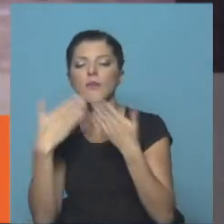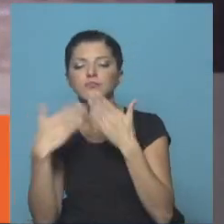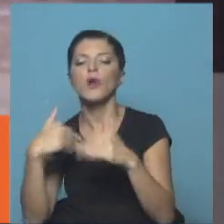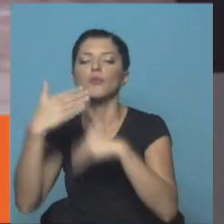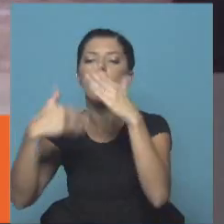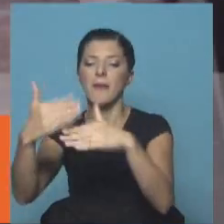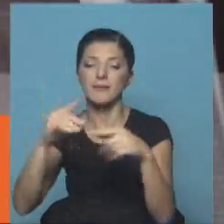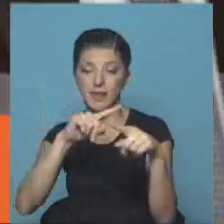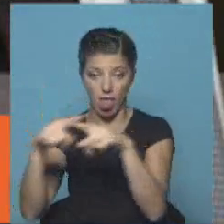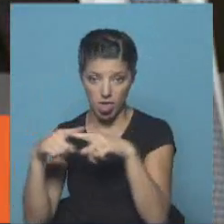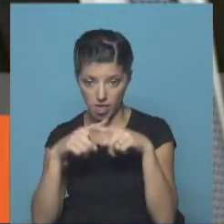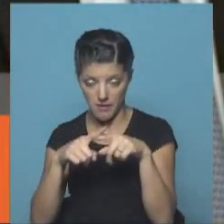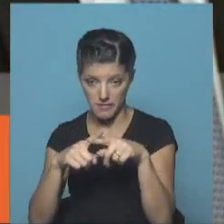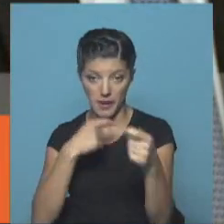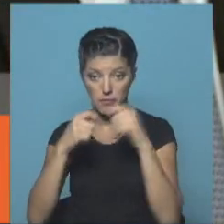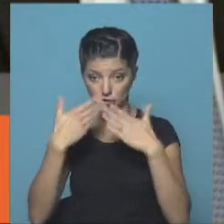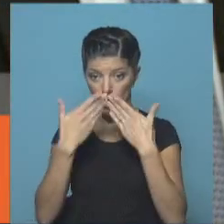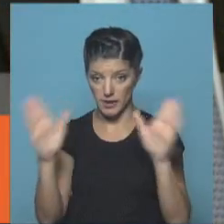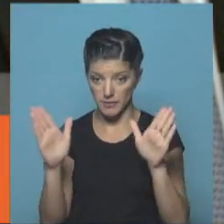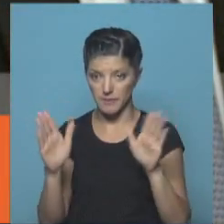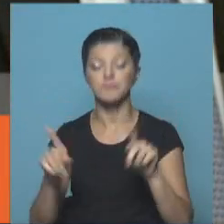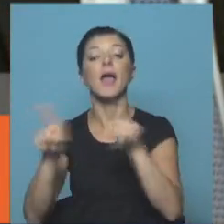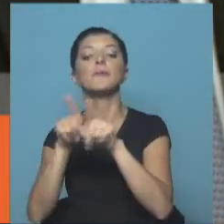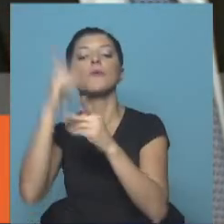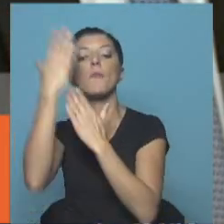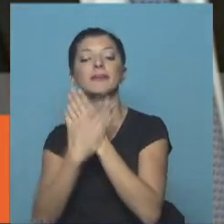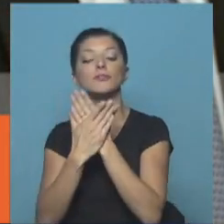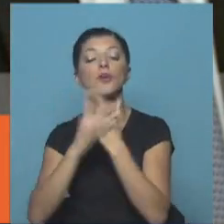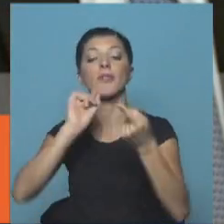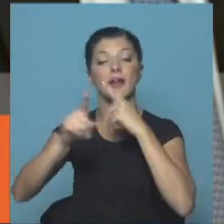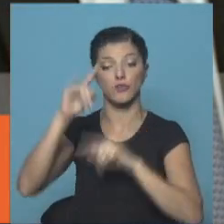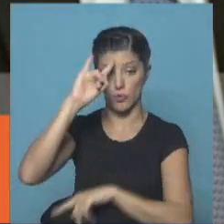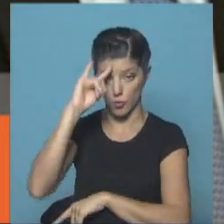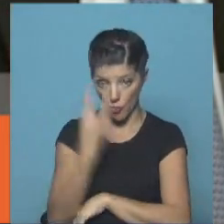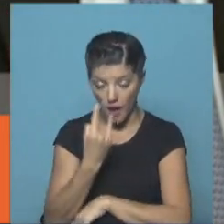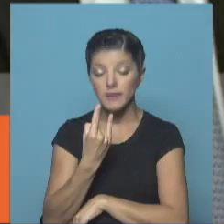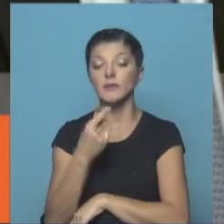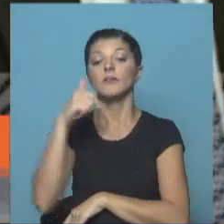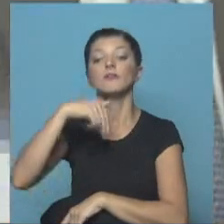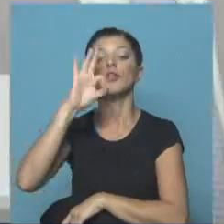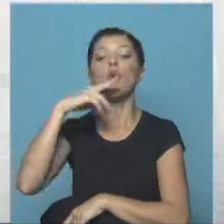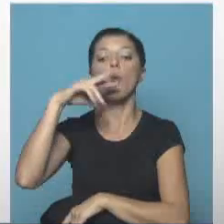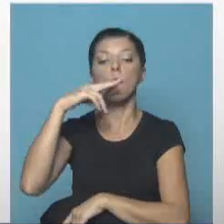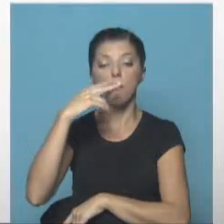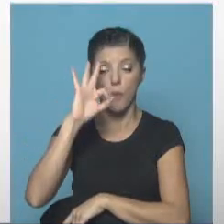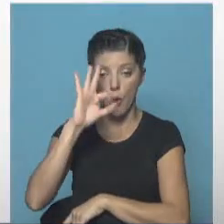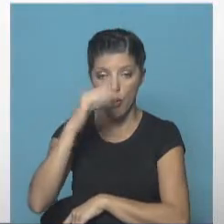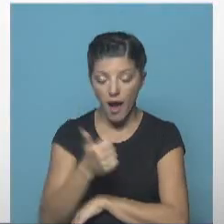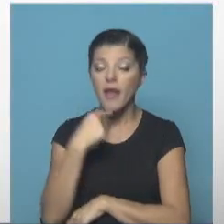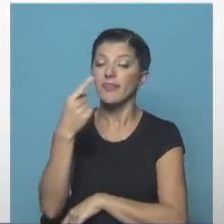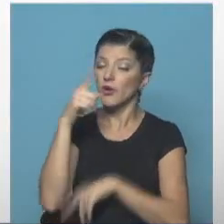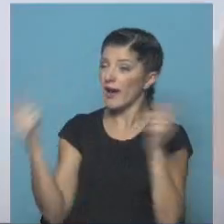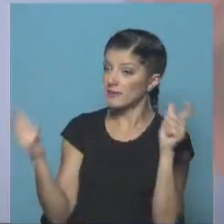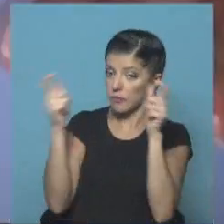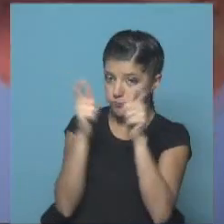discusiones. Allí, el ministro de Relaciones Exteriores de Uruguay, Rodolfo Nin Noboa, capitalizó el encuentro con un anuncio